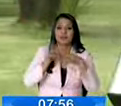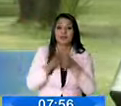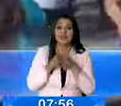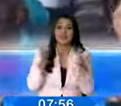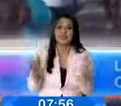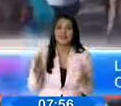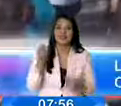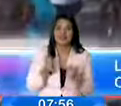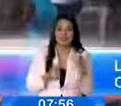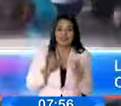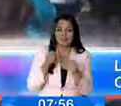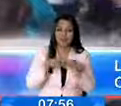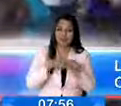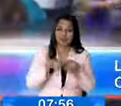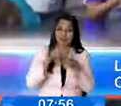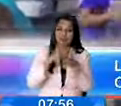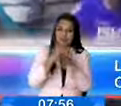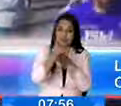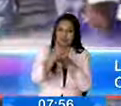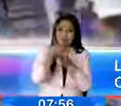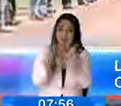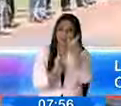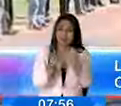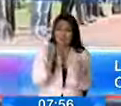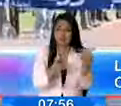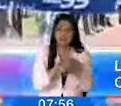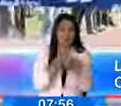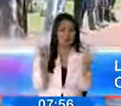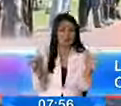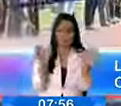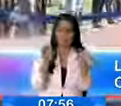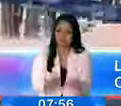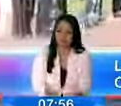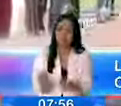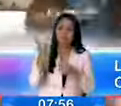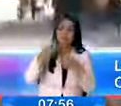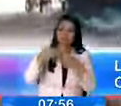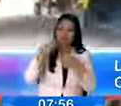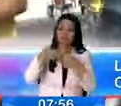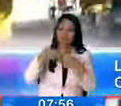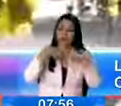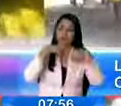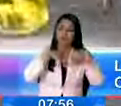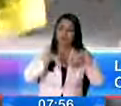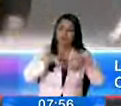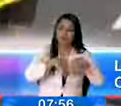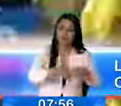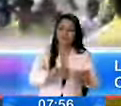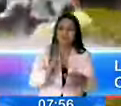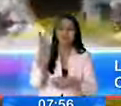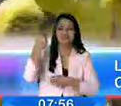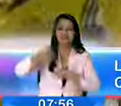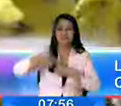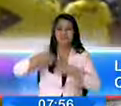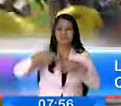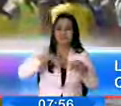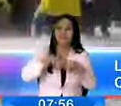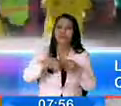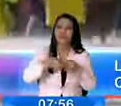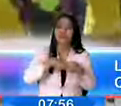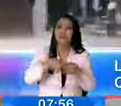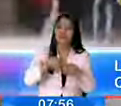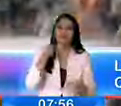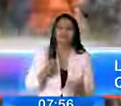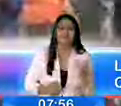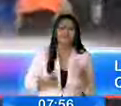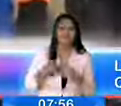carrera, hace la invitación para que la ciudadanía en general continúe inscribiéndose y forme parte de la competencia pedestre